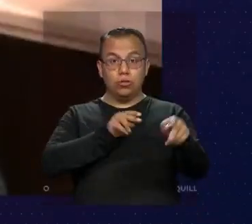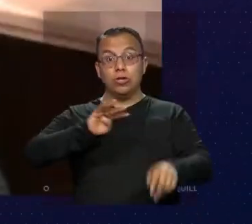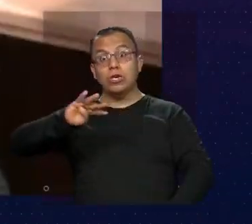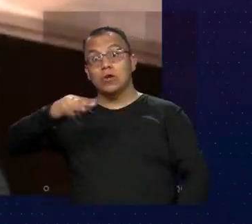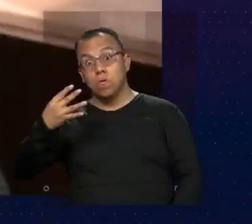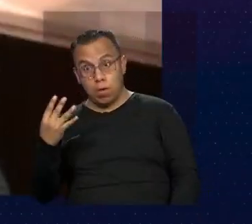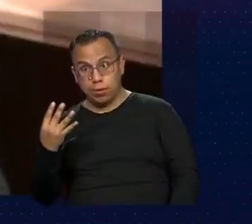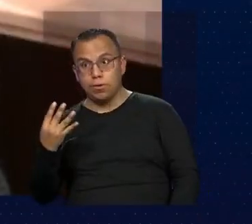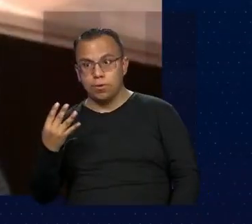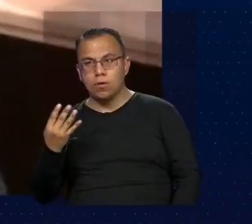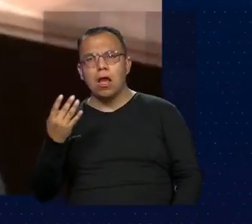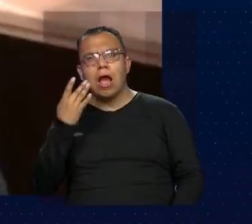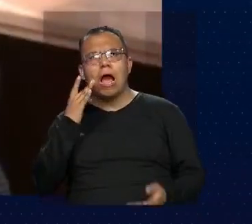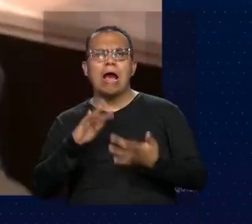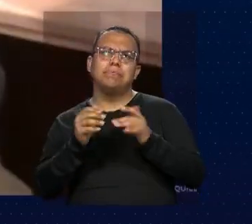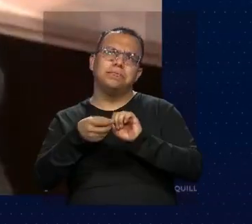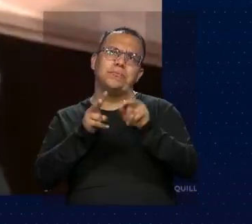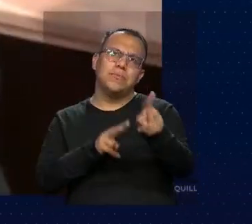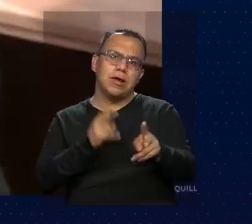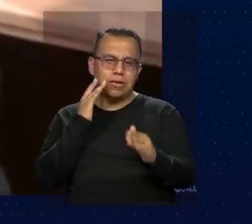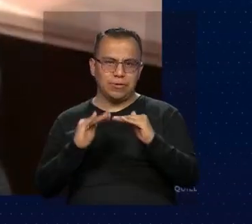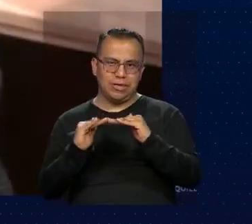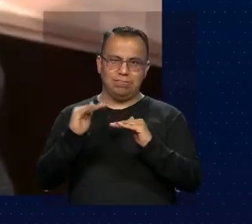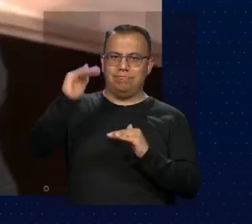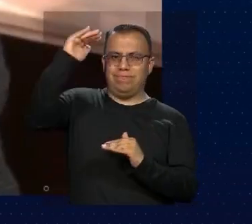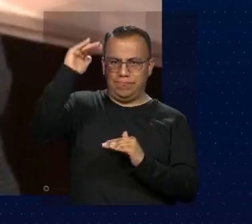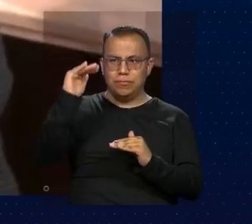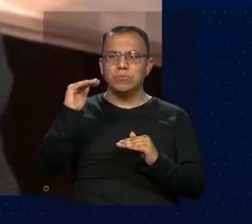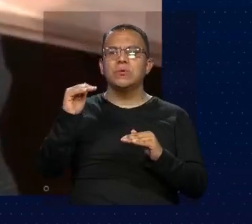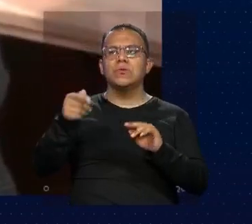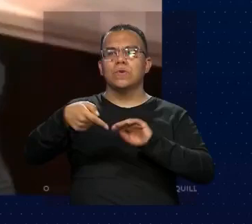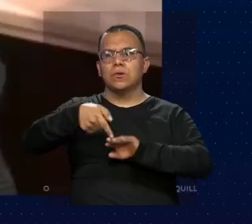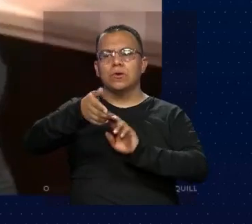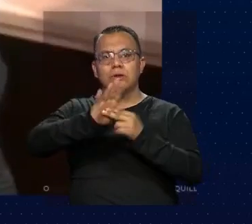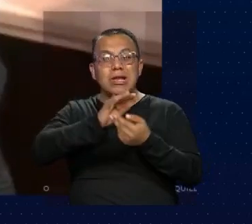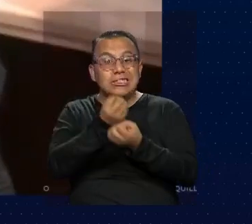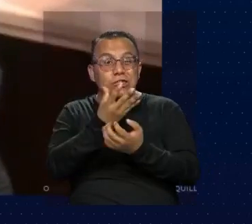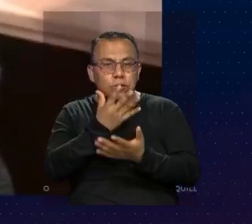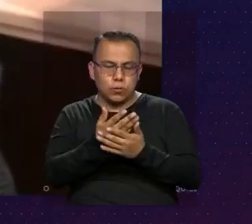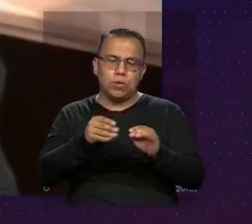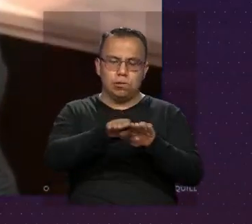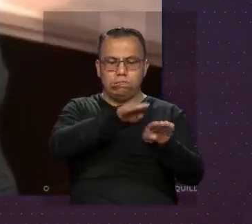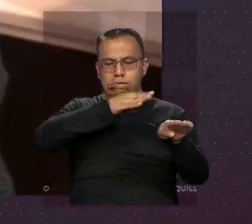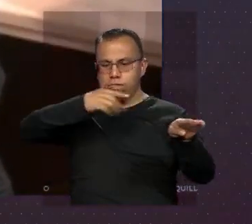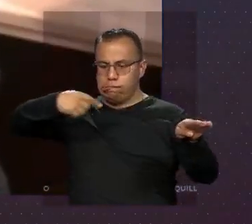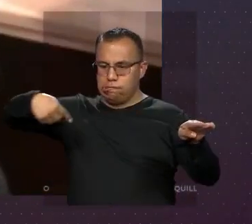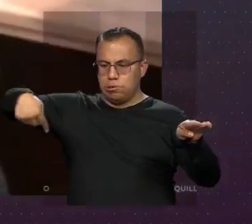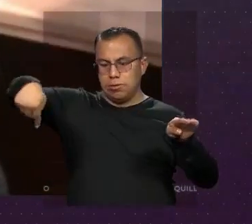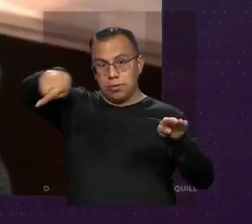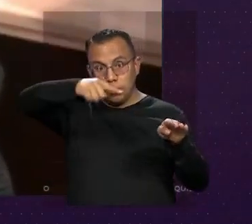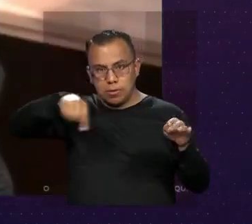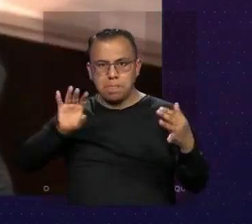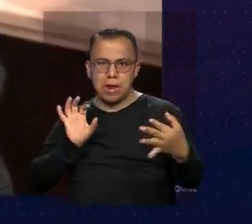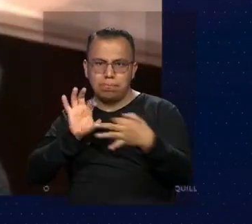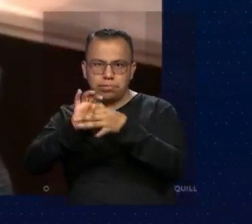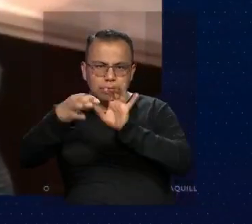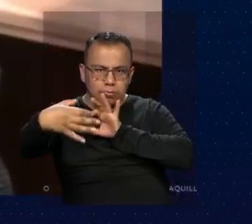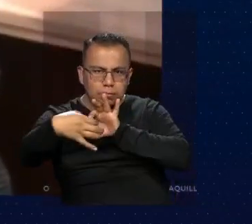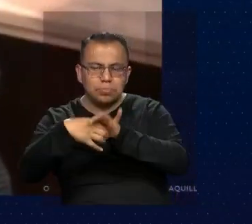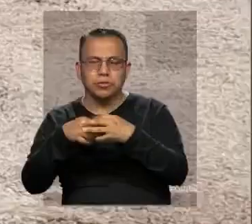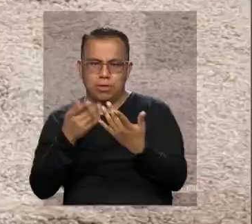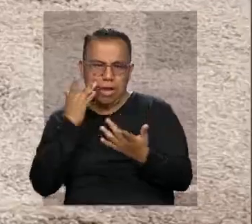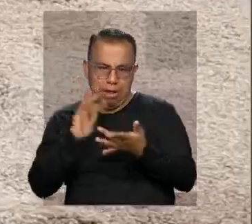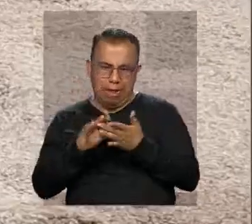4 puentes, llamamos puentes porque son orejas elevadas, realmente la estructura es elevada, entonces las 4 conectantes para poder tomar hacia